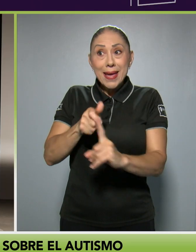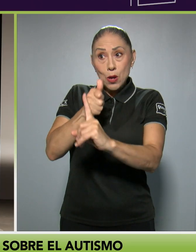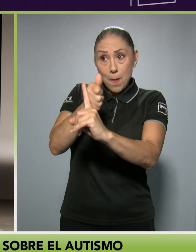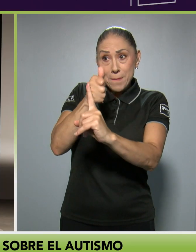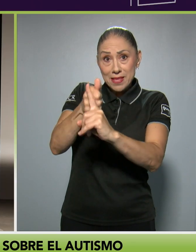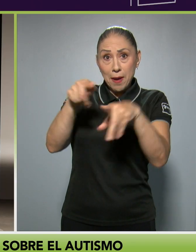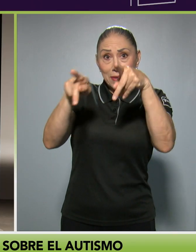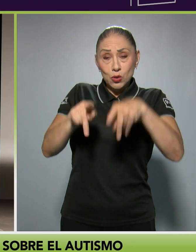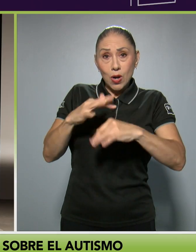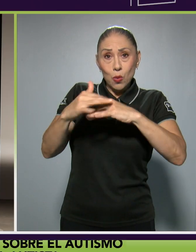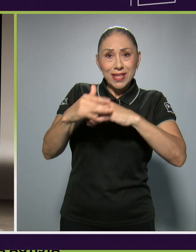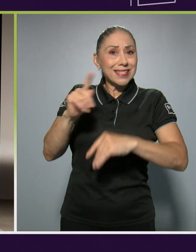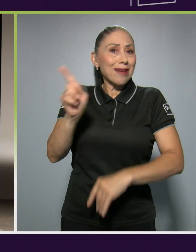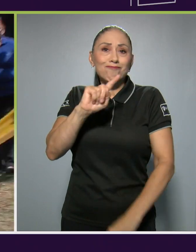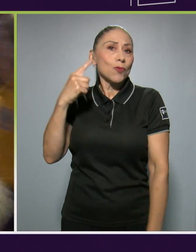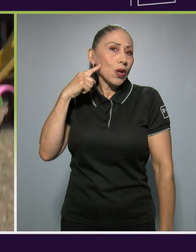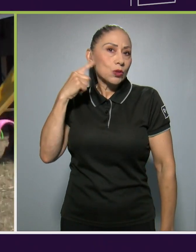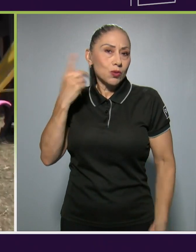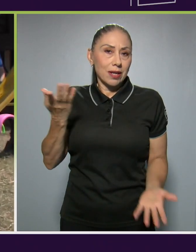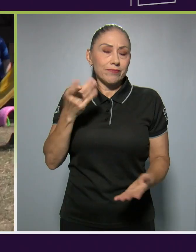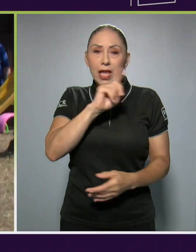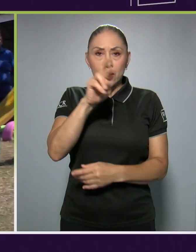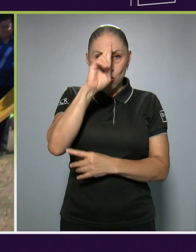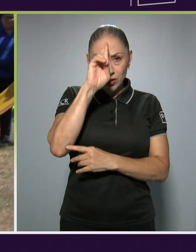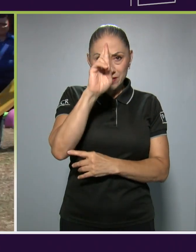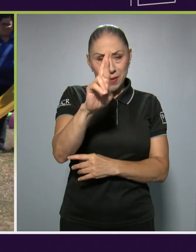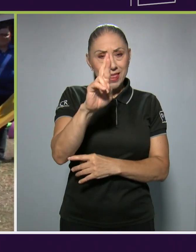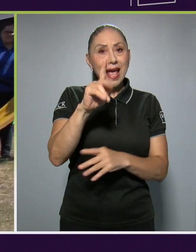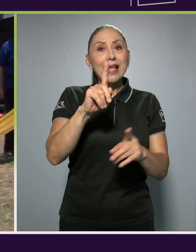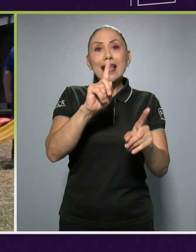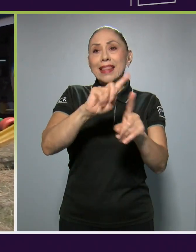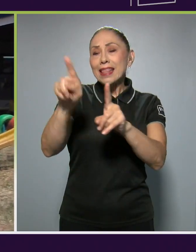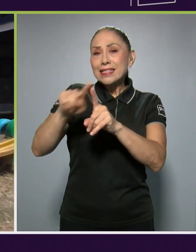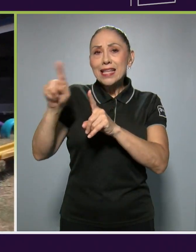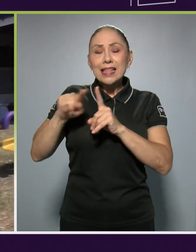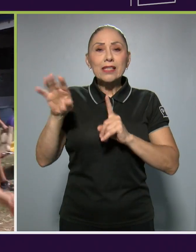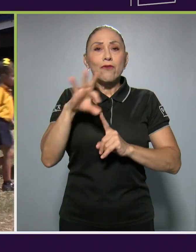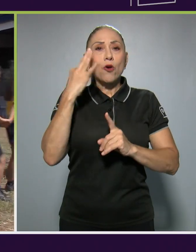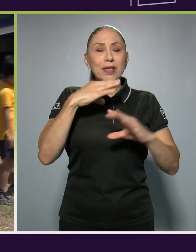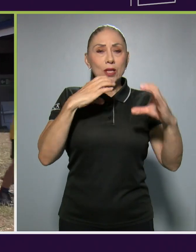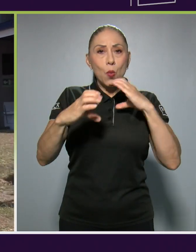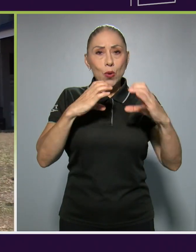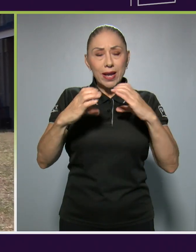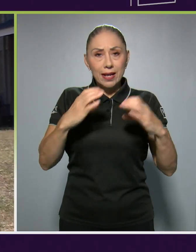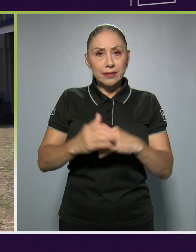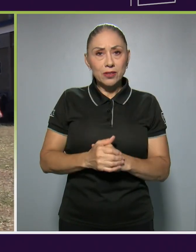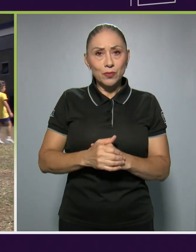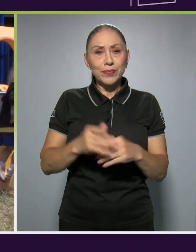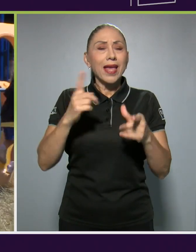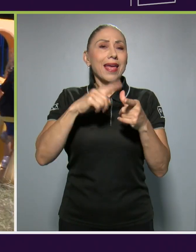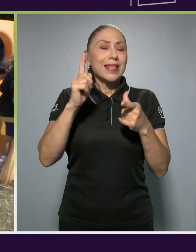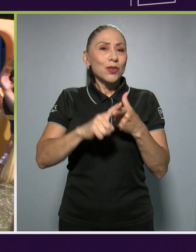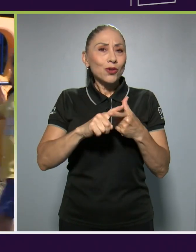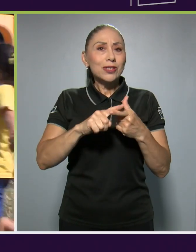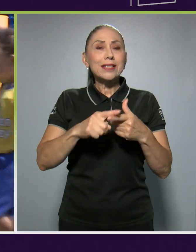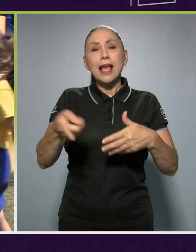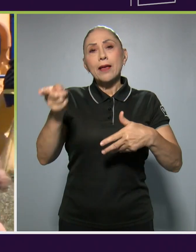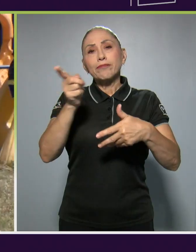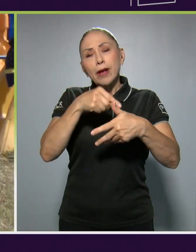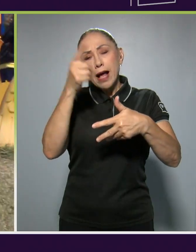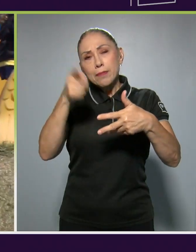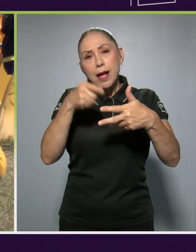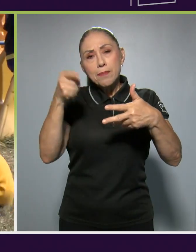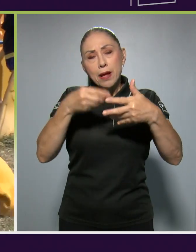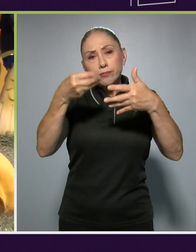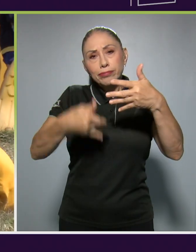propiamente, mucho menos respetan cuando se trata de distintas formas de comunicación. Entonces, todas esas barreras lo que hacen es